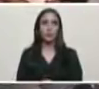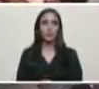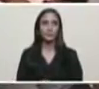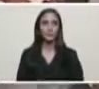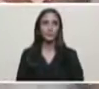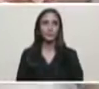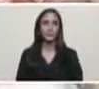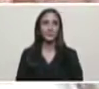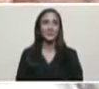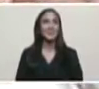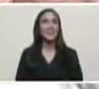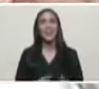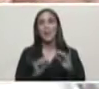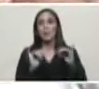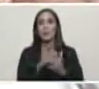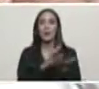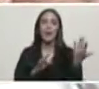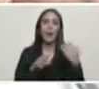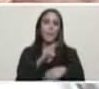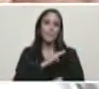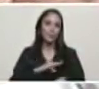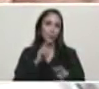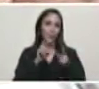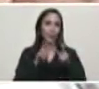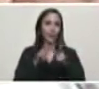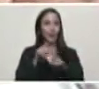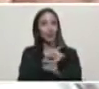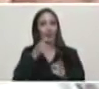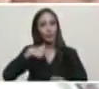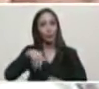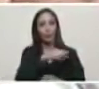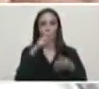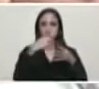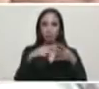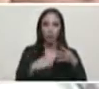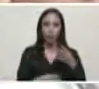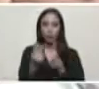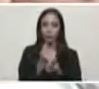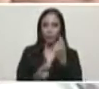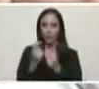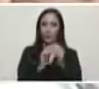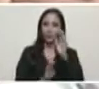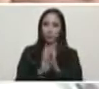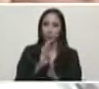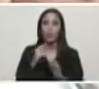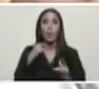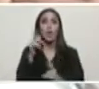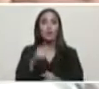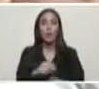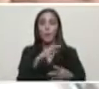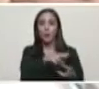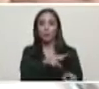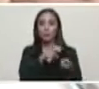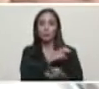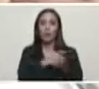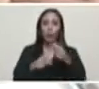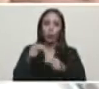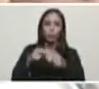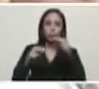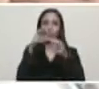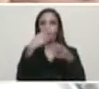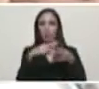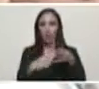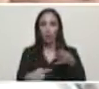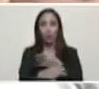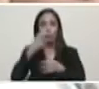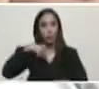misión vivienda de la mano del poder popular con la mayor de recursos priorizar la adquisición de insumos de la construcción producidos por el